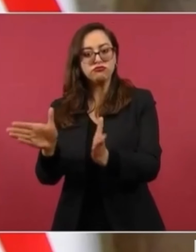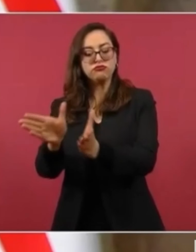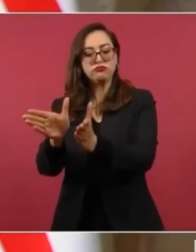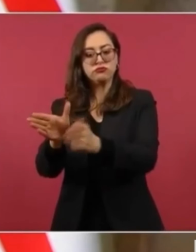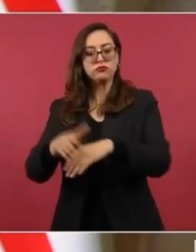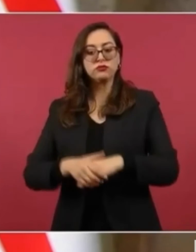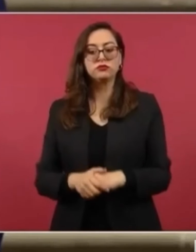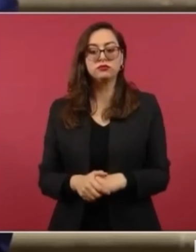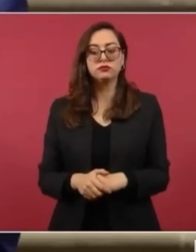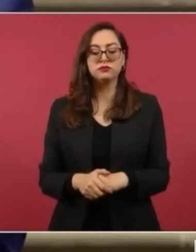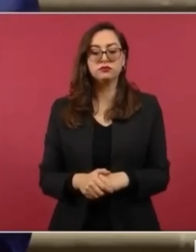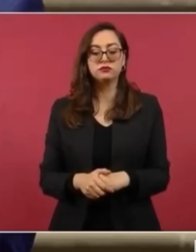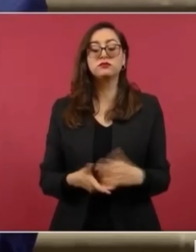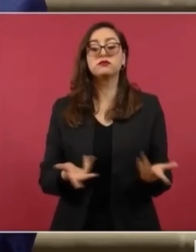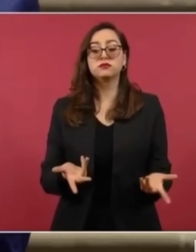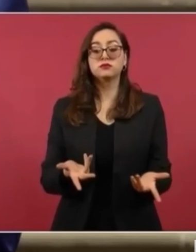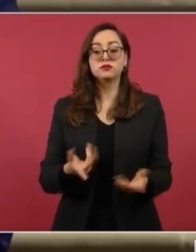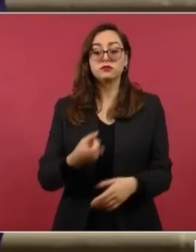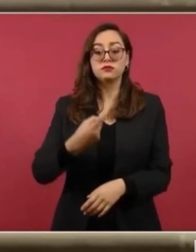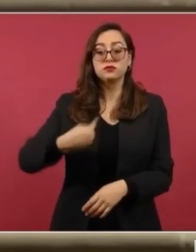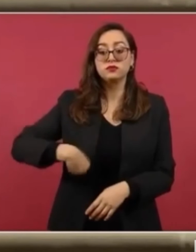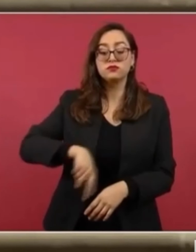ahora no solo hay